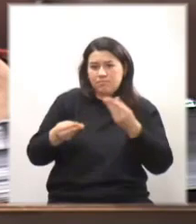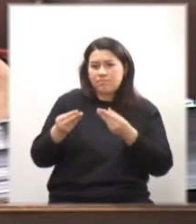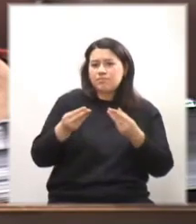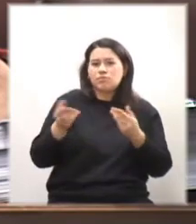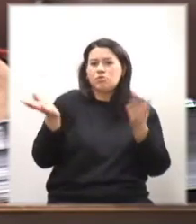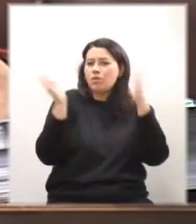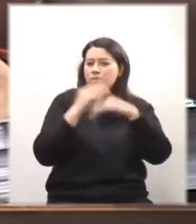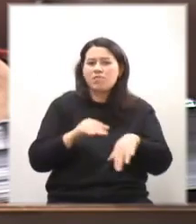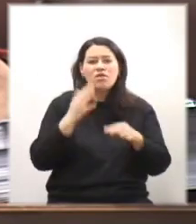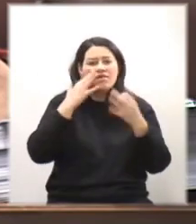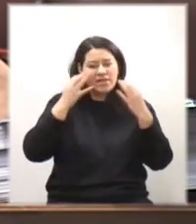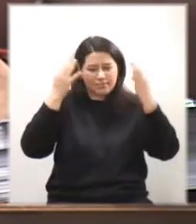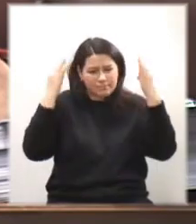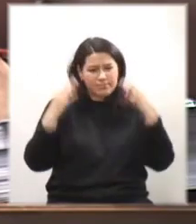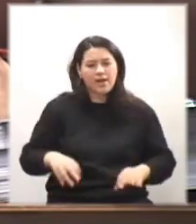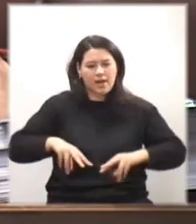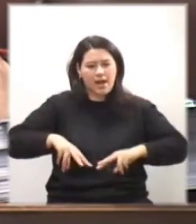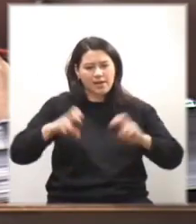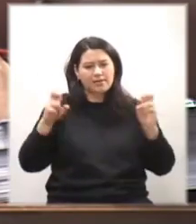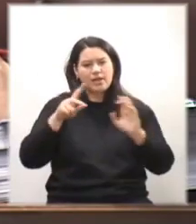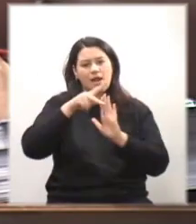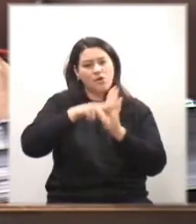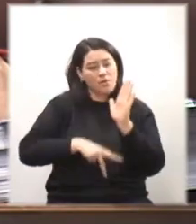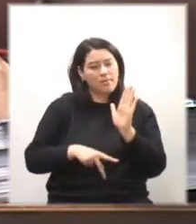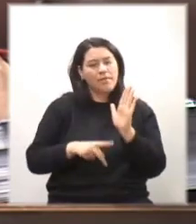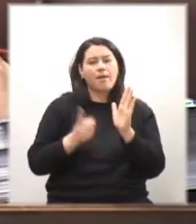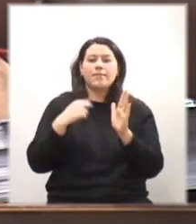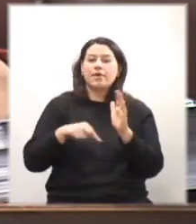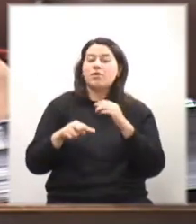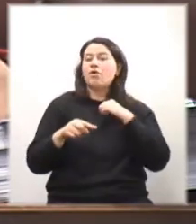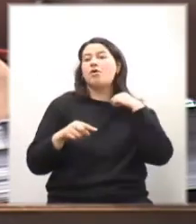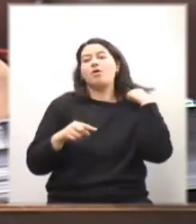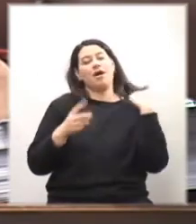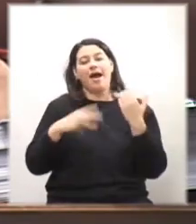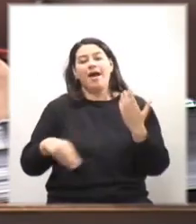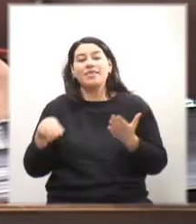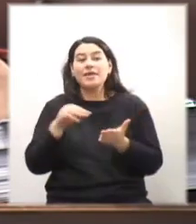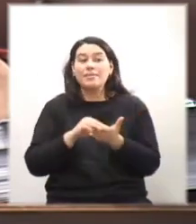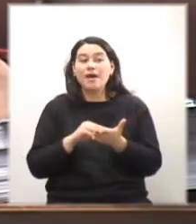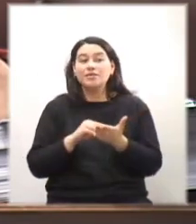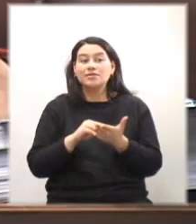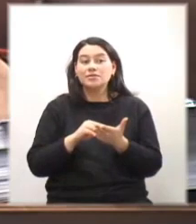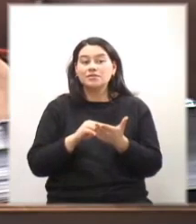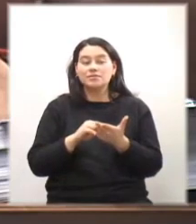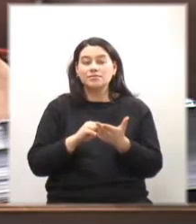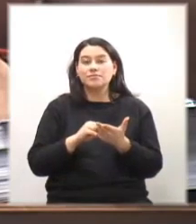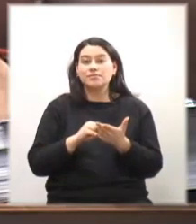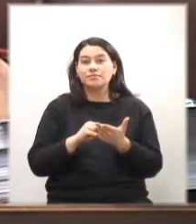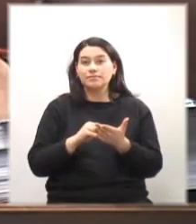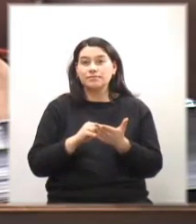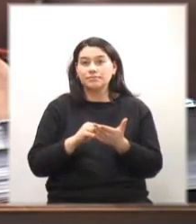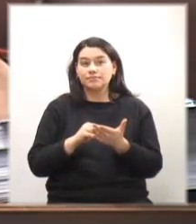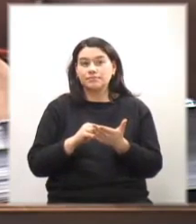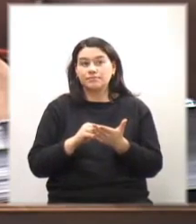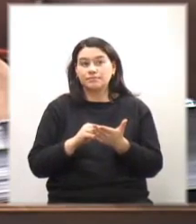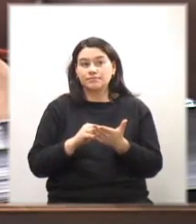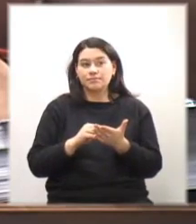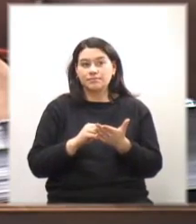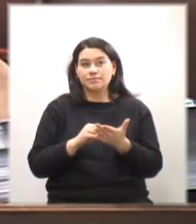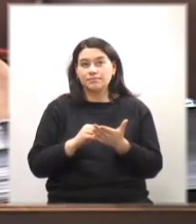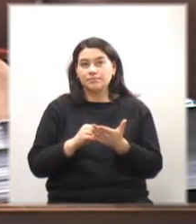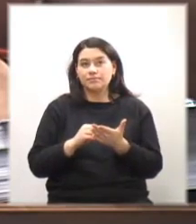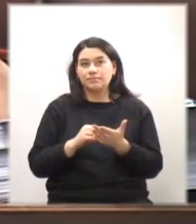el debido análisis de la normativa. Pero como si esto fuera poco, se intensifican los